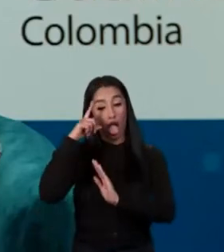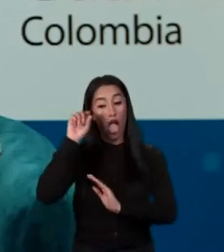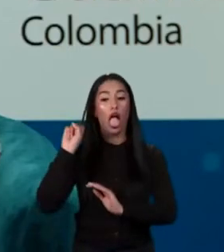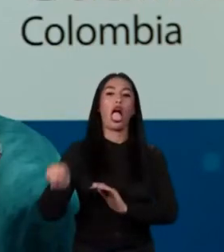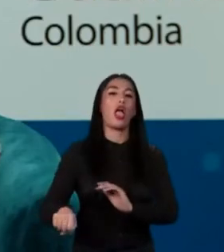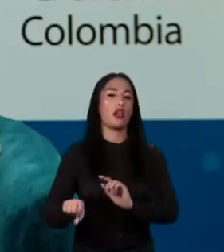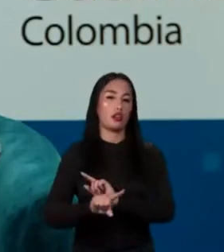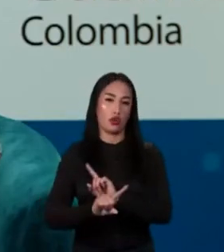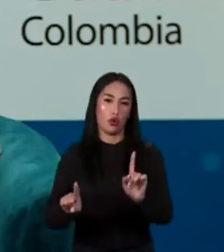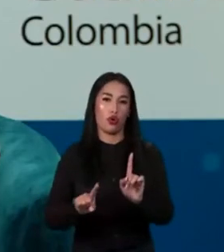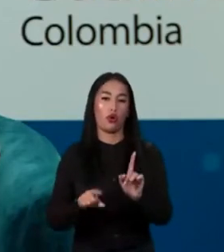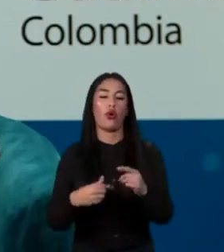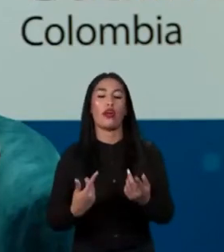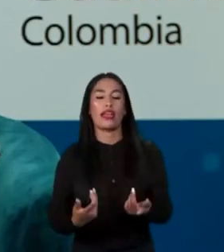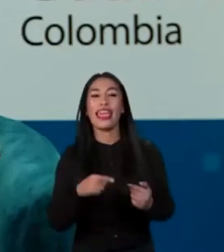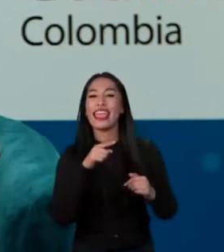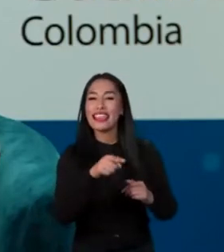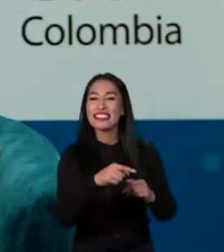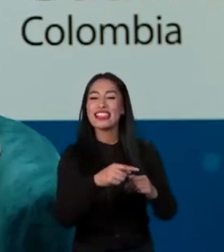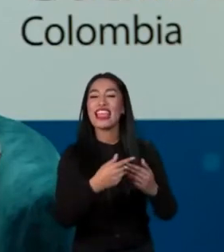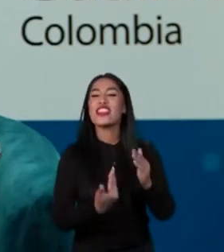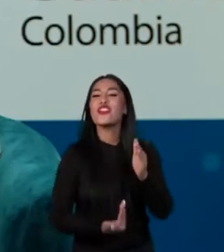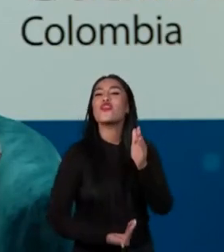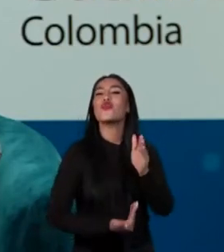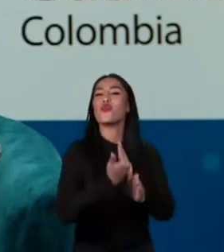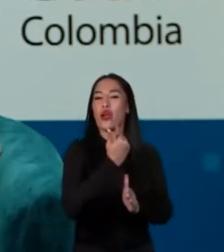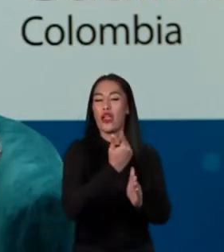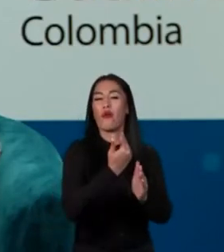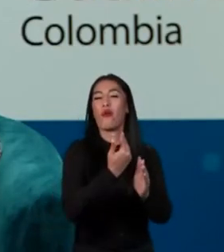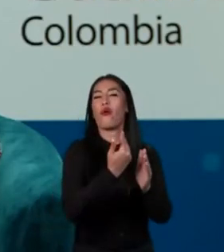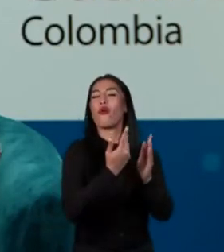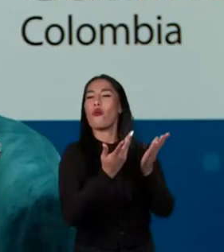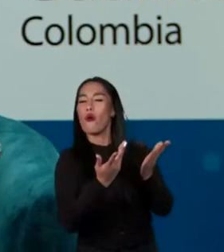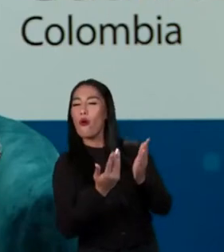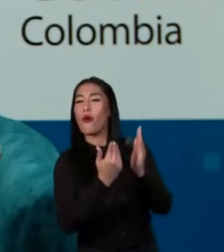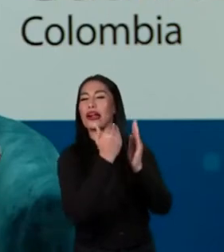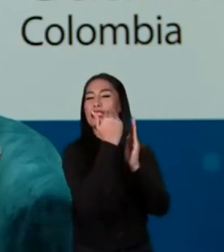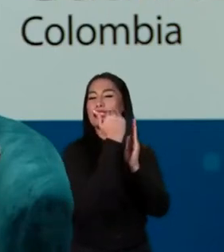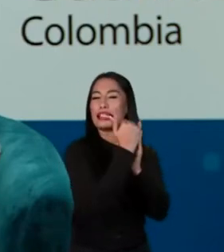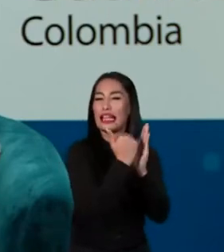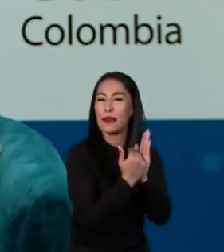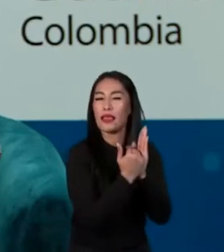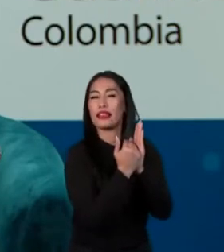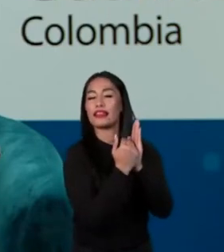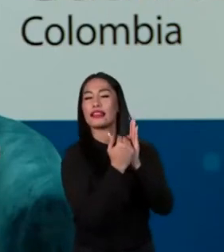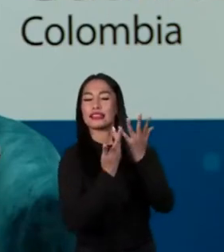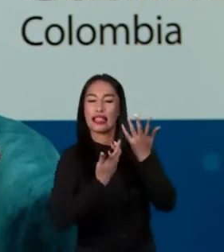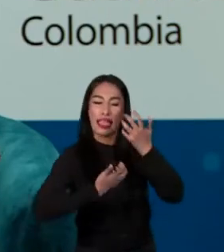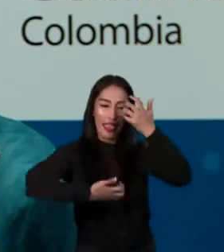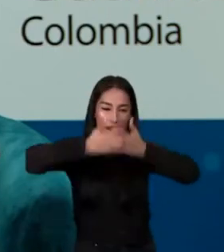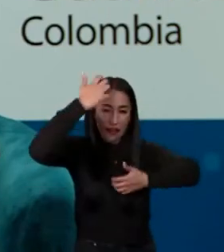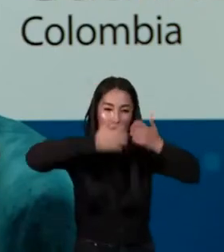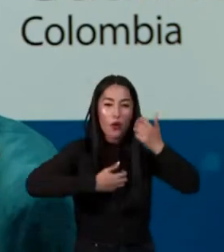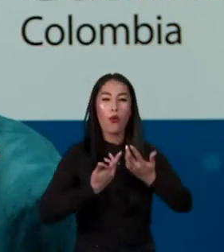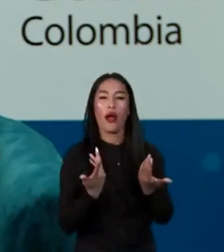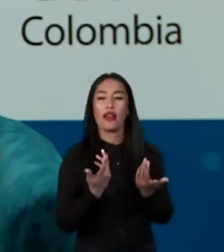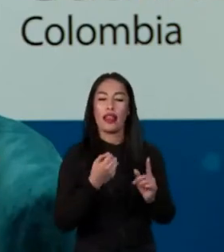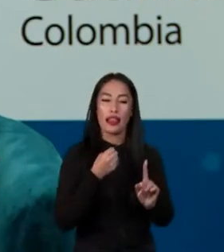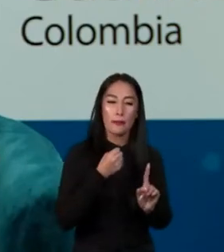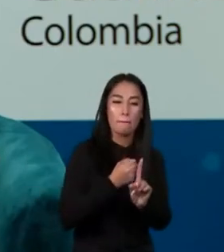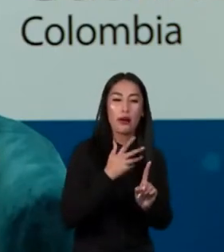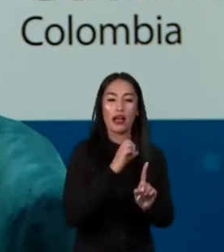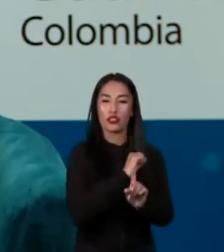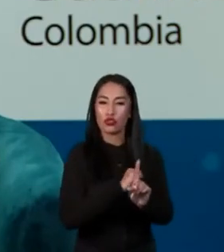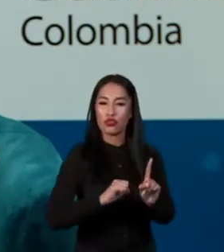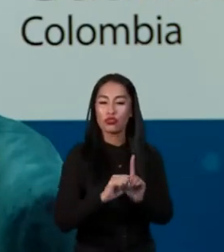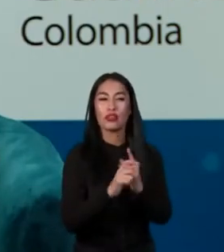marco nuevo de calidad que hay para la educación que mide fundamentalmente el impacto social y la calidad de